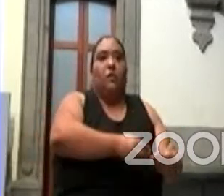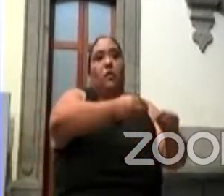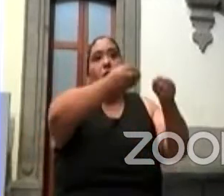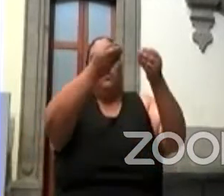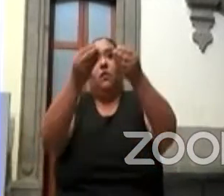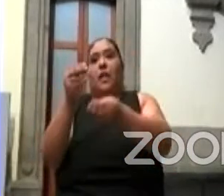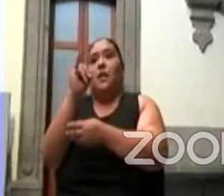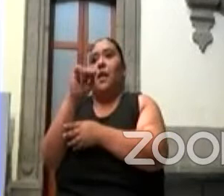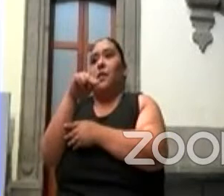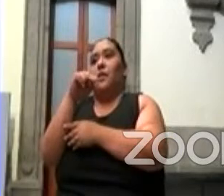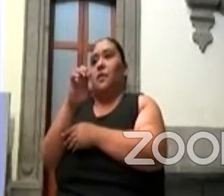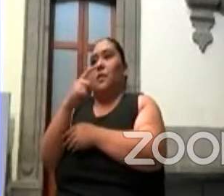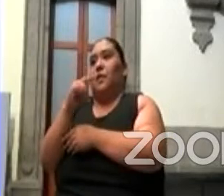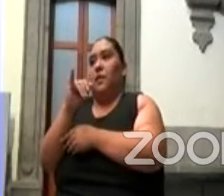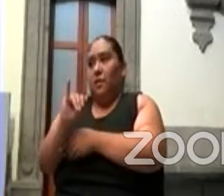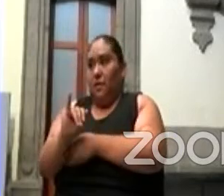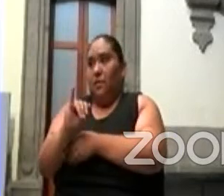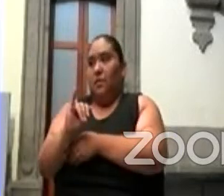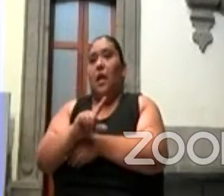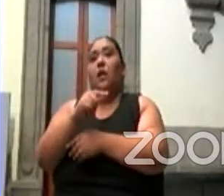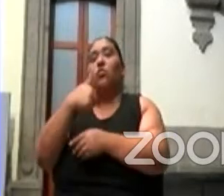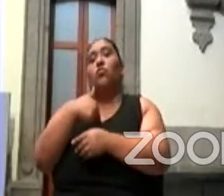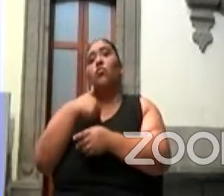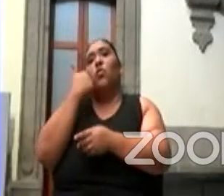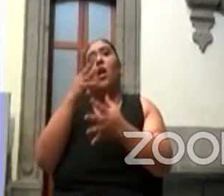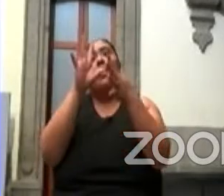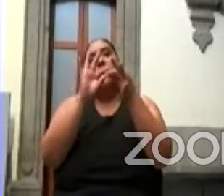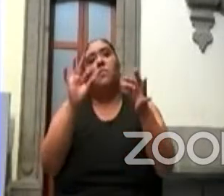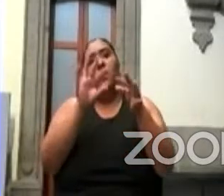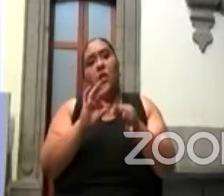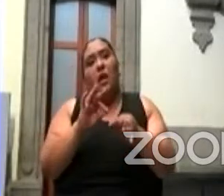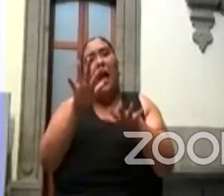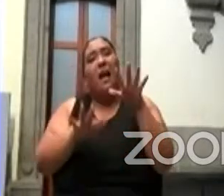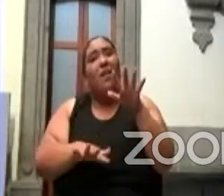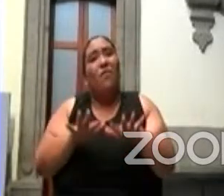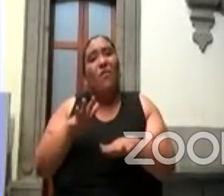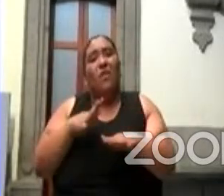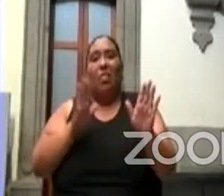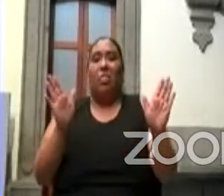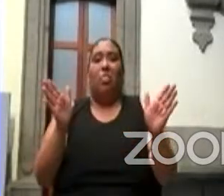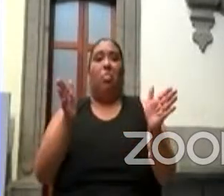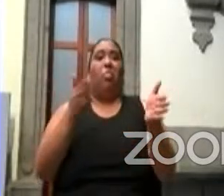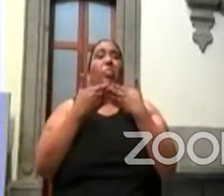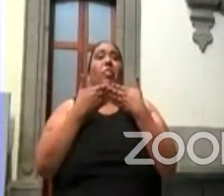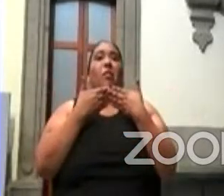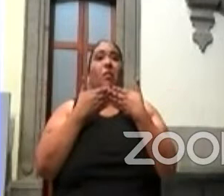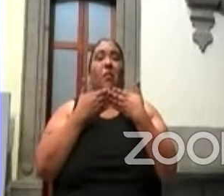INEGI. Yo lo que quiero comentar con esto es que muchas veces se nos cierran puertas,